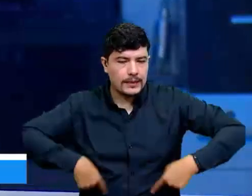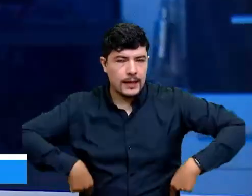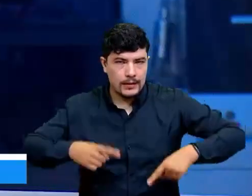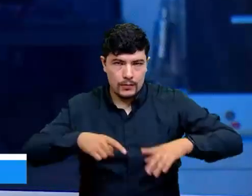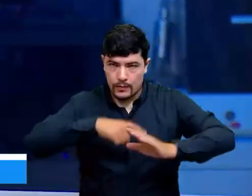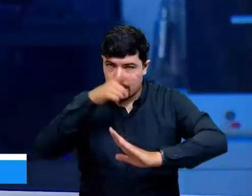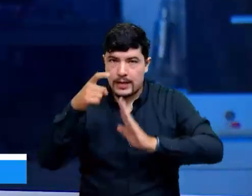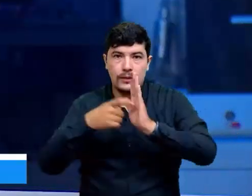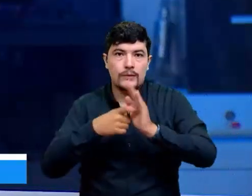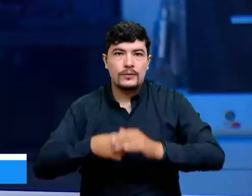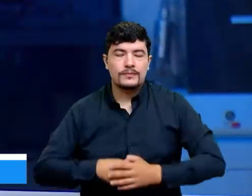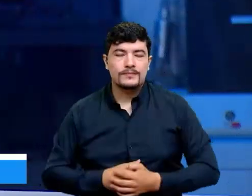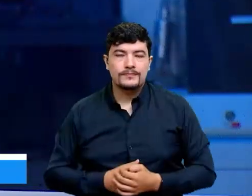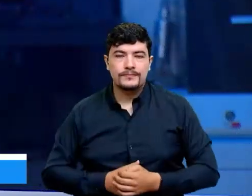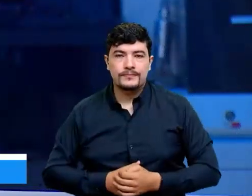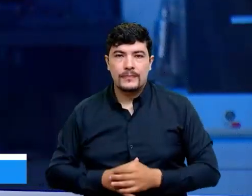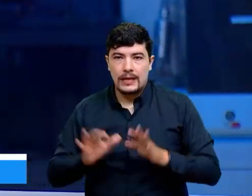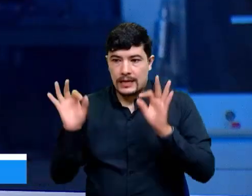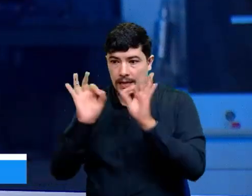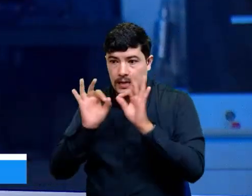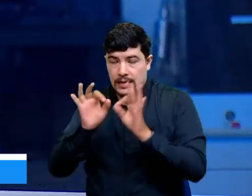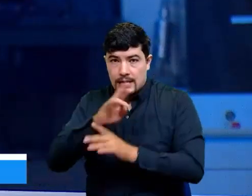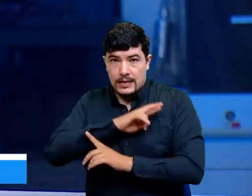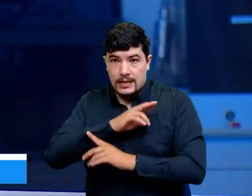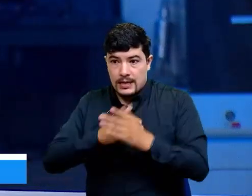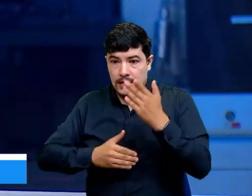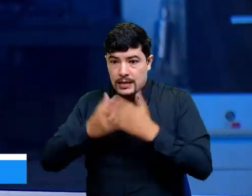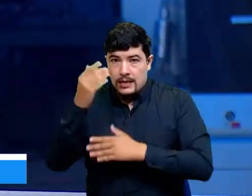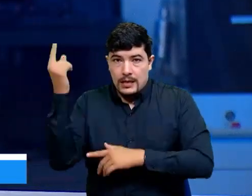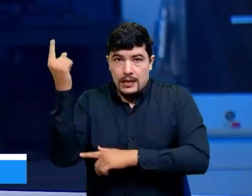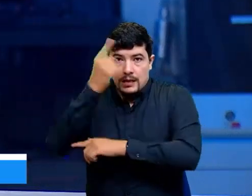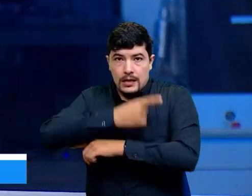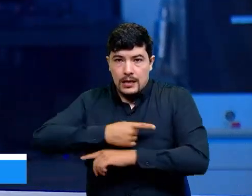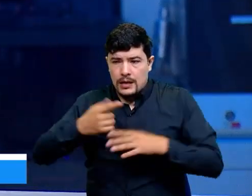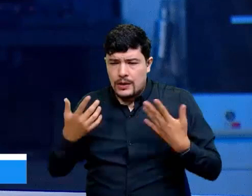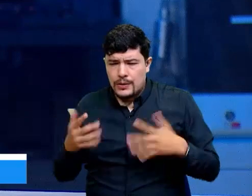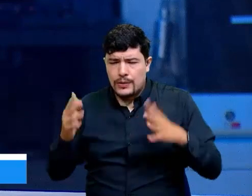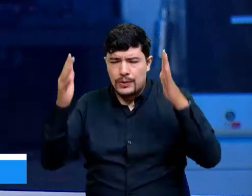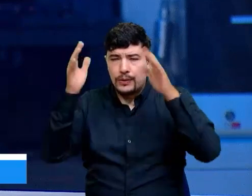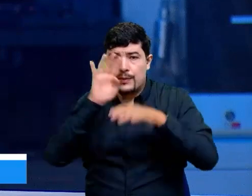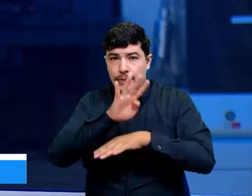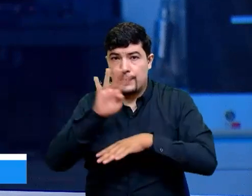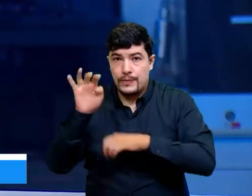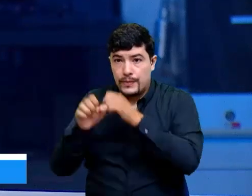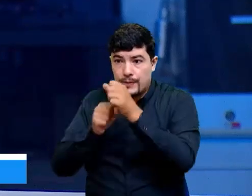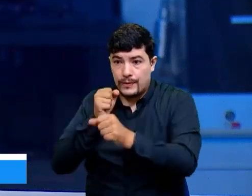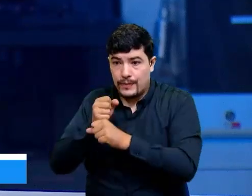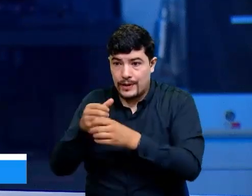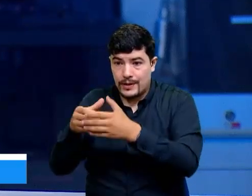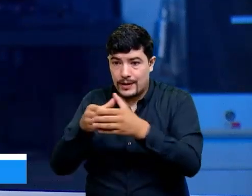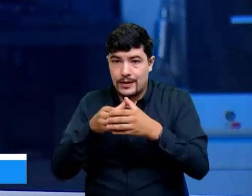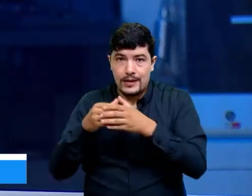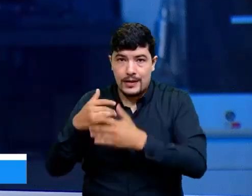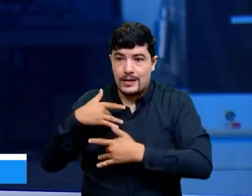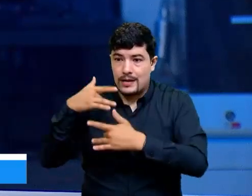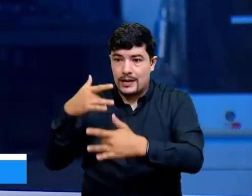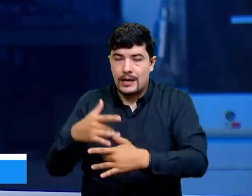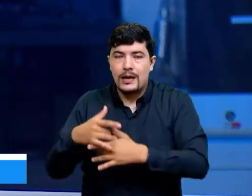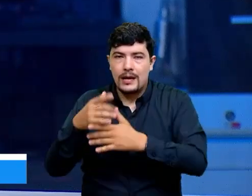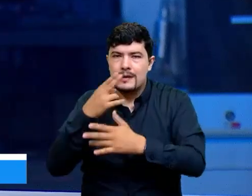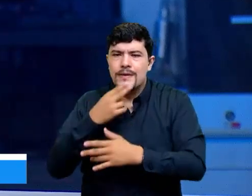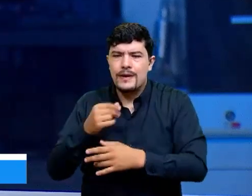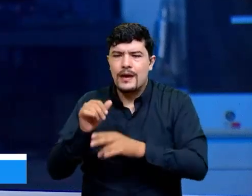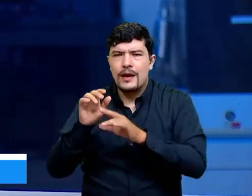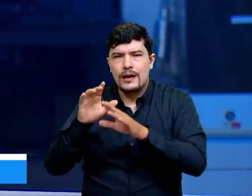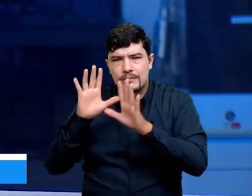En otros temas, con ceremonia religiosa se dio inicio a la jornada que sería el festejo de los 44 años que cumple la Asociación Voluntaria de Alivio al Cáncer